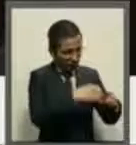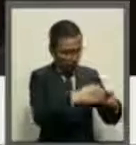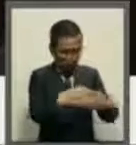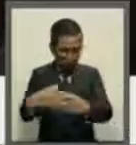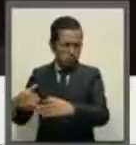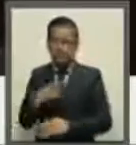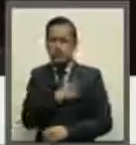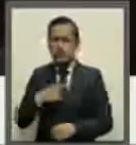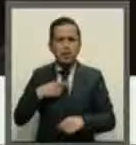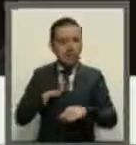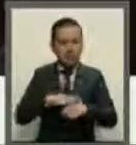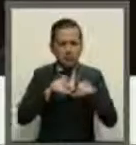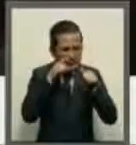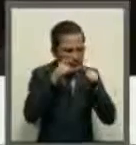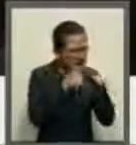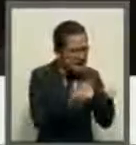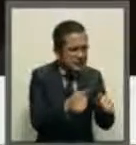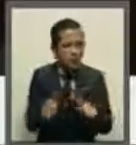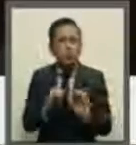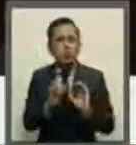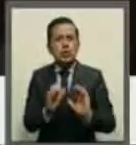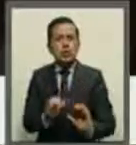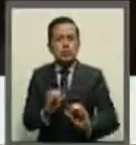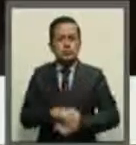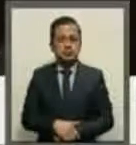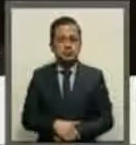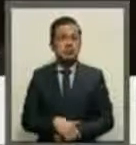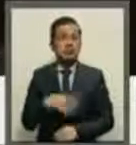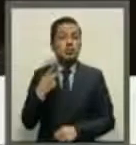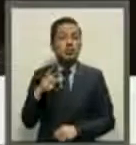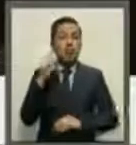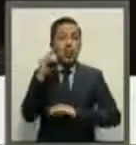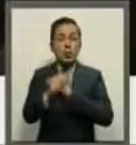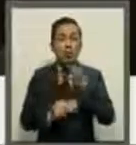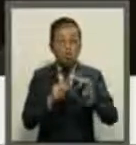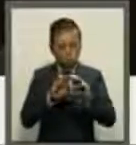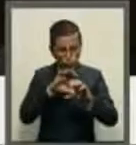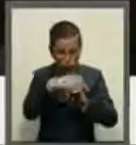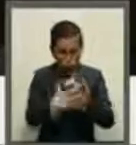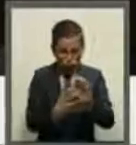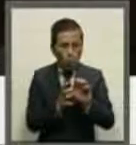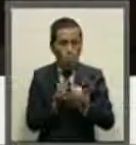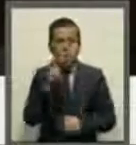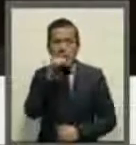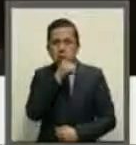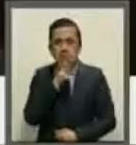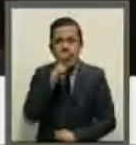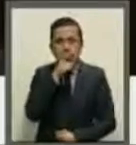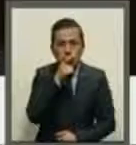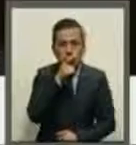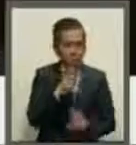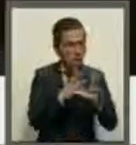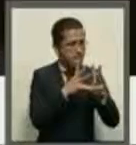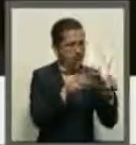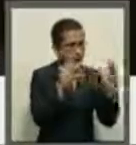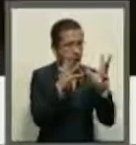su invaluable valor, las lenguas de todo el mundo siguen desapareciendo a un ritmo